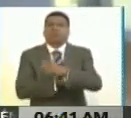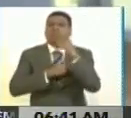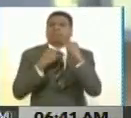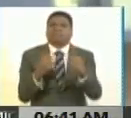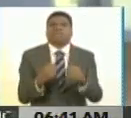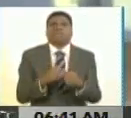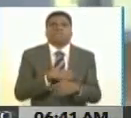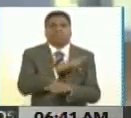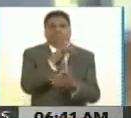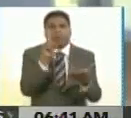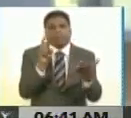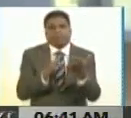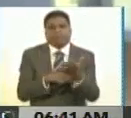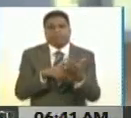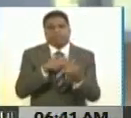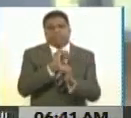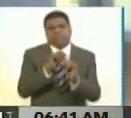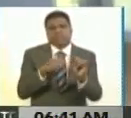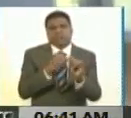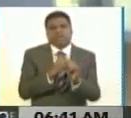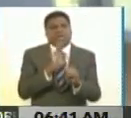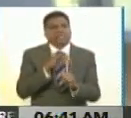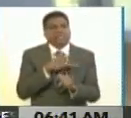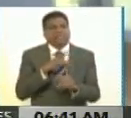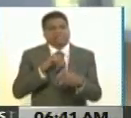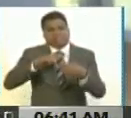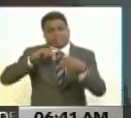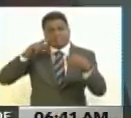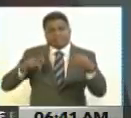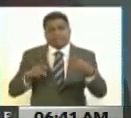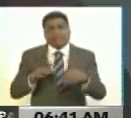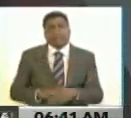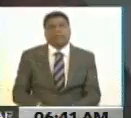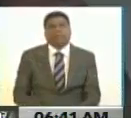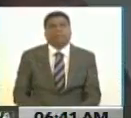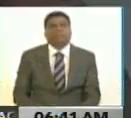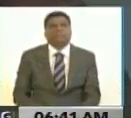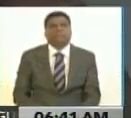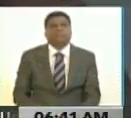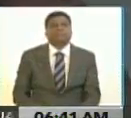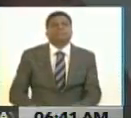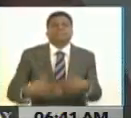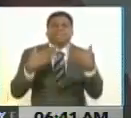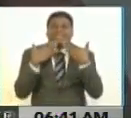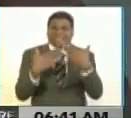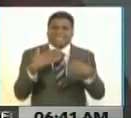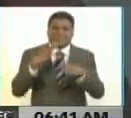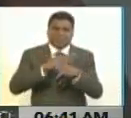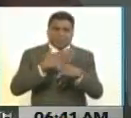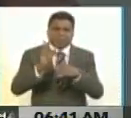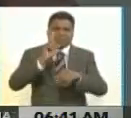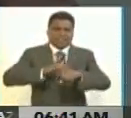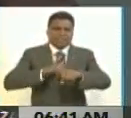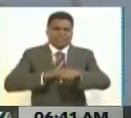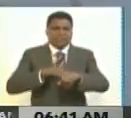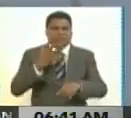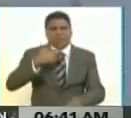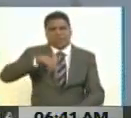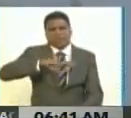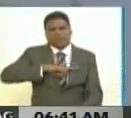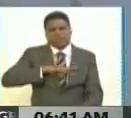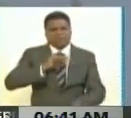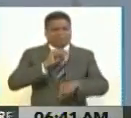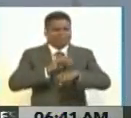aislamiento internacional, es cuando más alejados se está de esa situación. Te agradecemos, Fernando, por compartir estos minutos con nosotros. Está aquí de paso